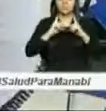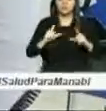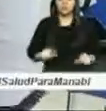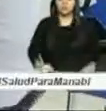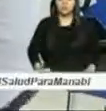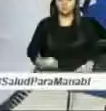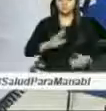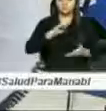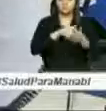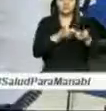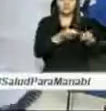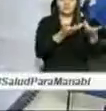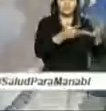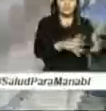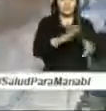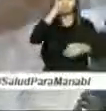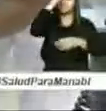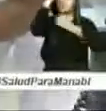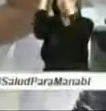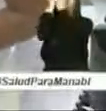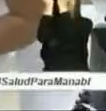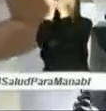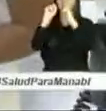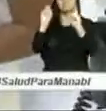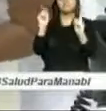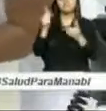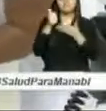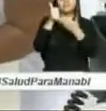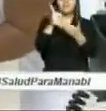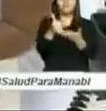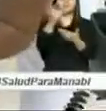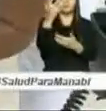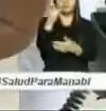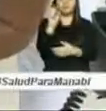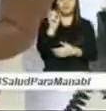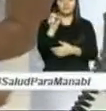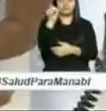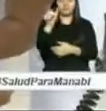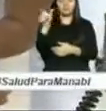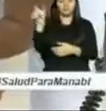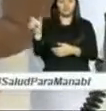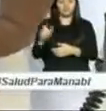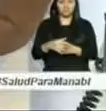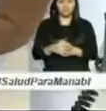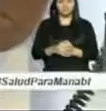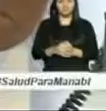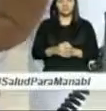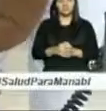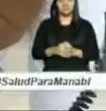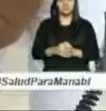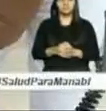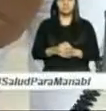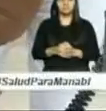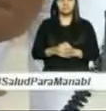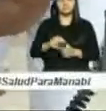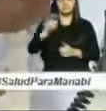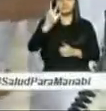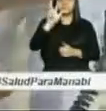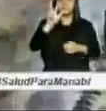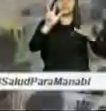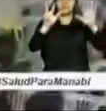Hospital Verde y Ceballos de Puerto Viejo y beneficiamos a 40.000 habitantes del Cantón Tosagua. Los 38